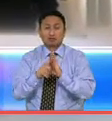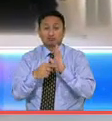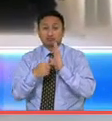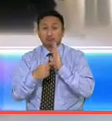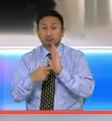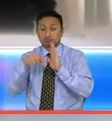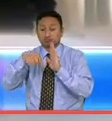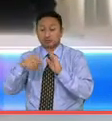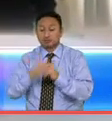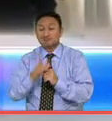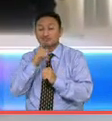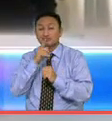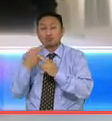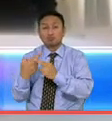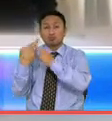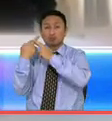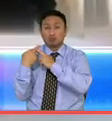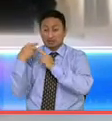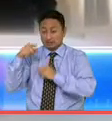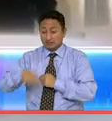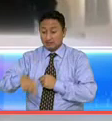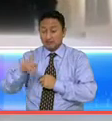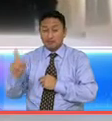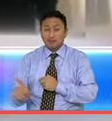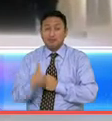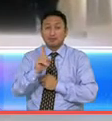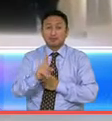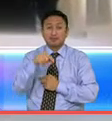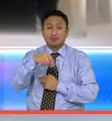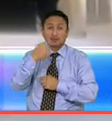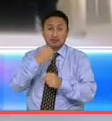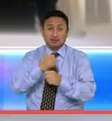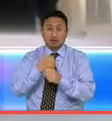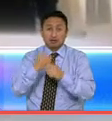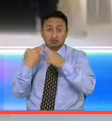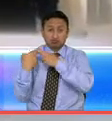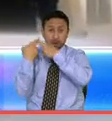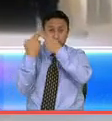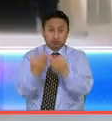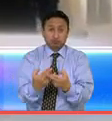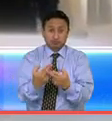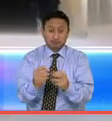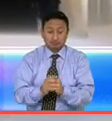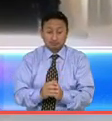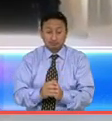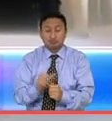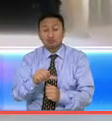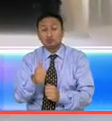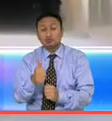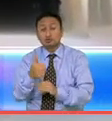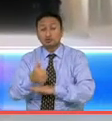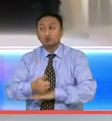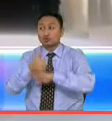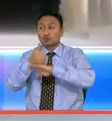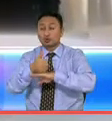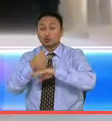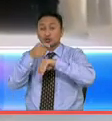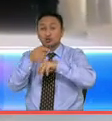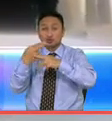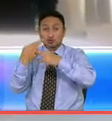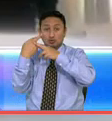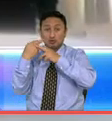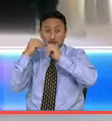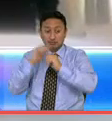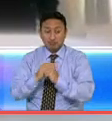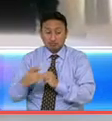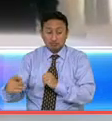a quién corresponde encargar las funciones de Contralor General del Estado y determine qué organismo o autoridad es la competente para hacer